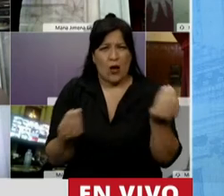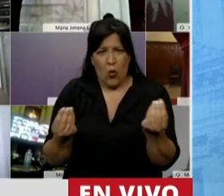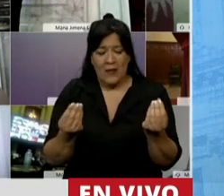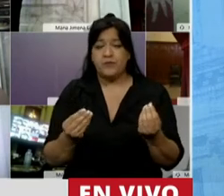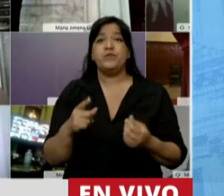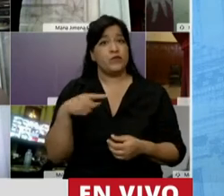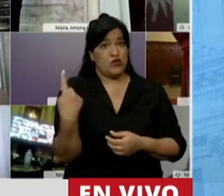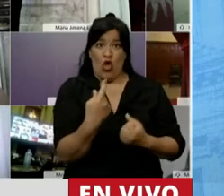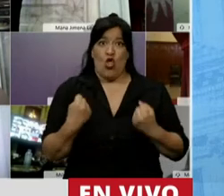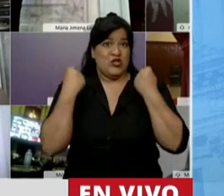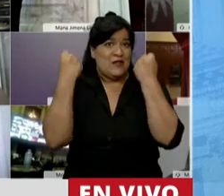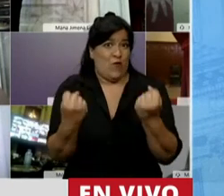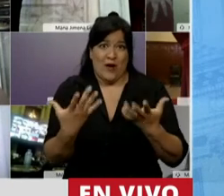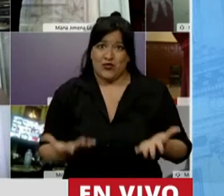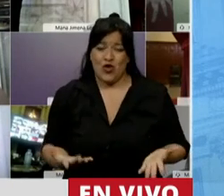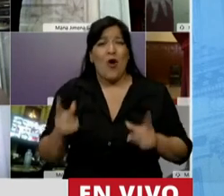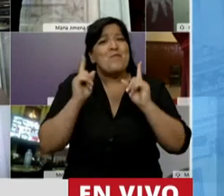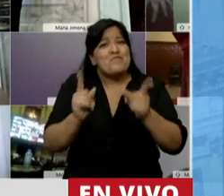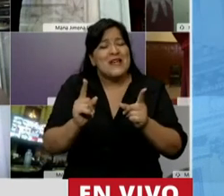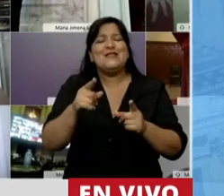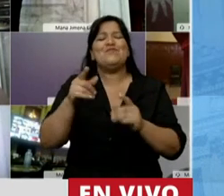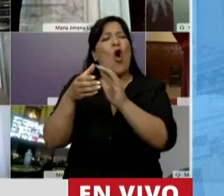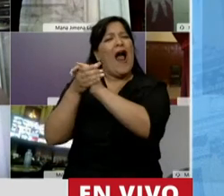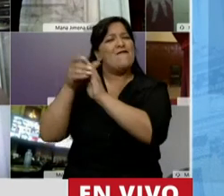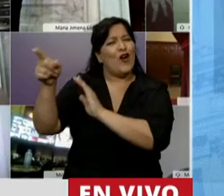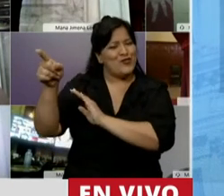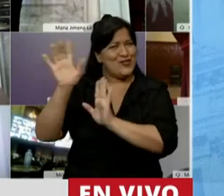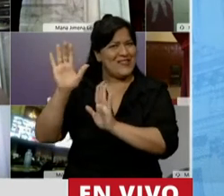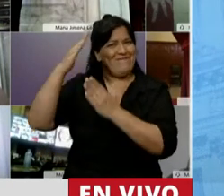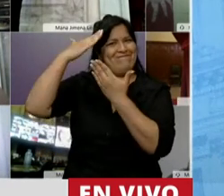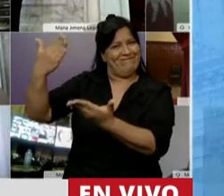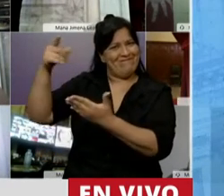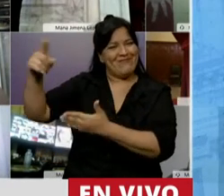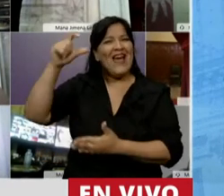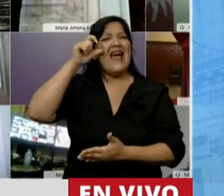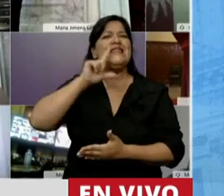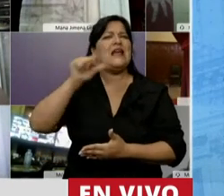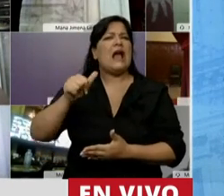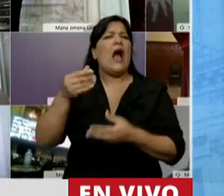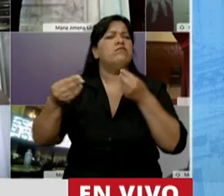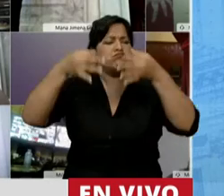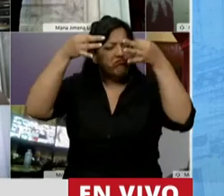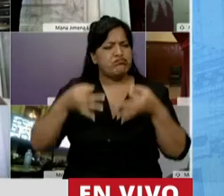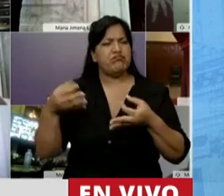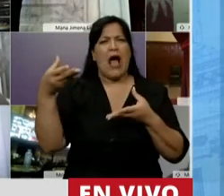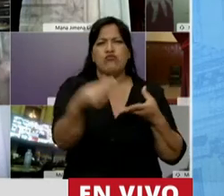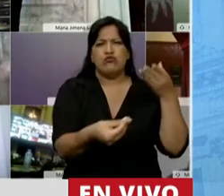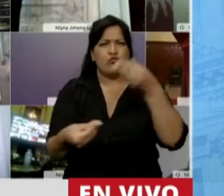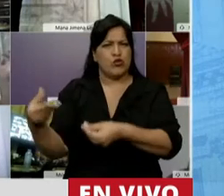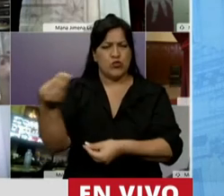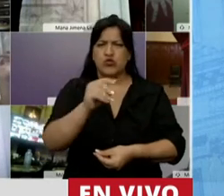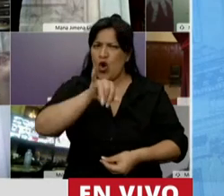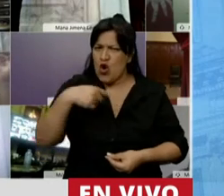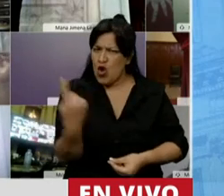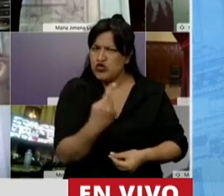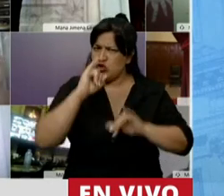esfuerzo compartido, que nos recuerda la vigencia de Raúl Alfonsín. La ética de la solidaridad. Sí queremos